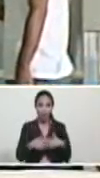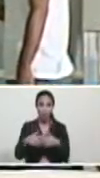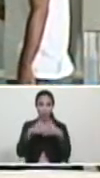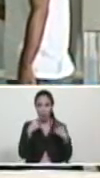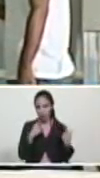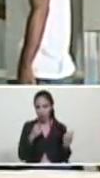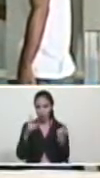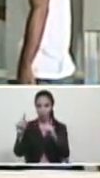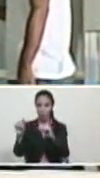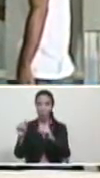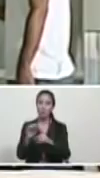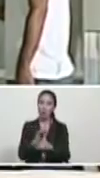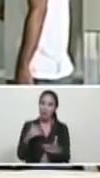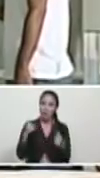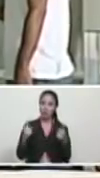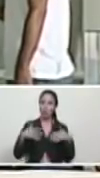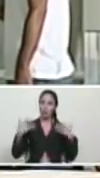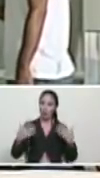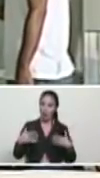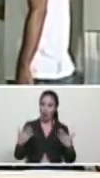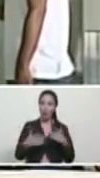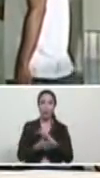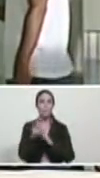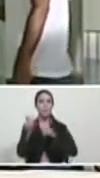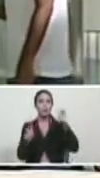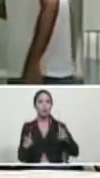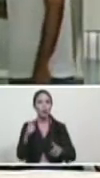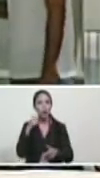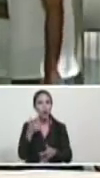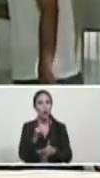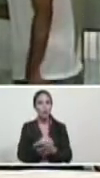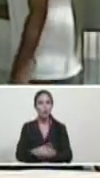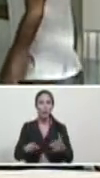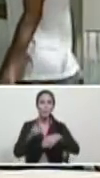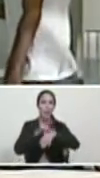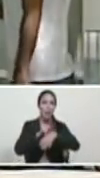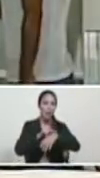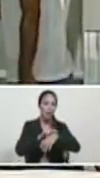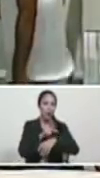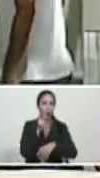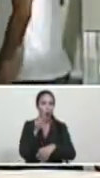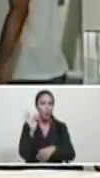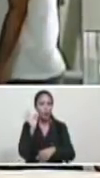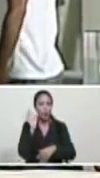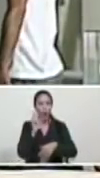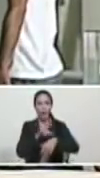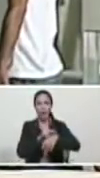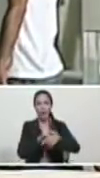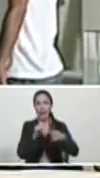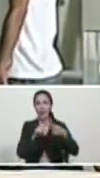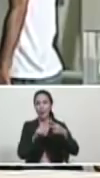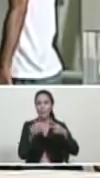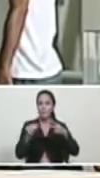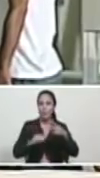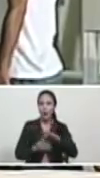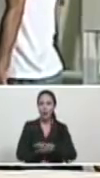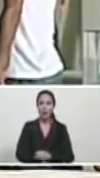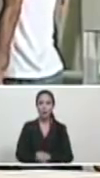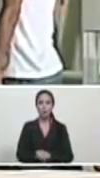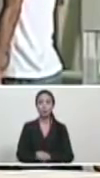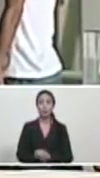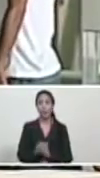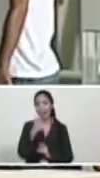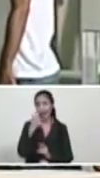Había entre las personas, había una médica, médicos, había veteranos de la